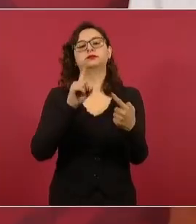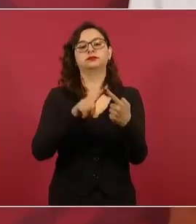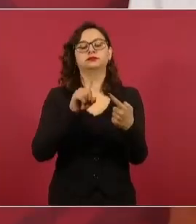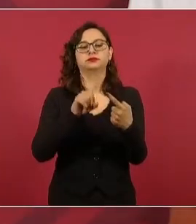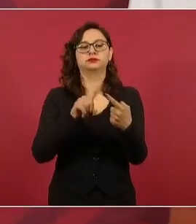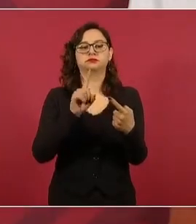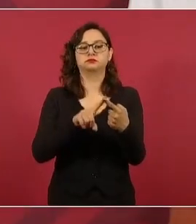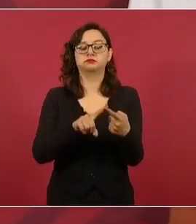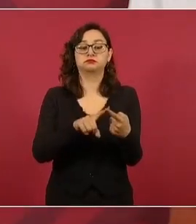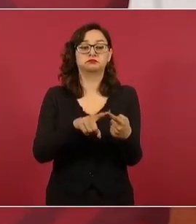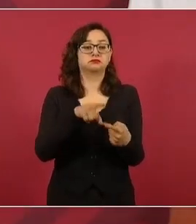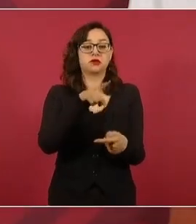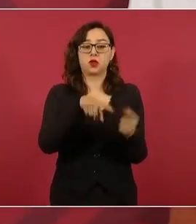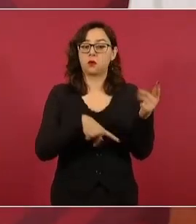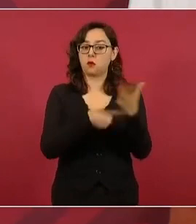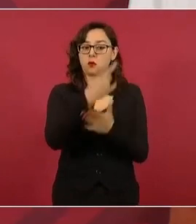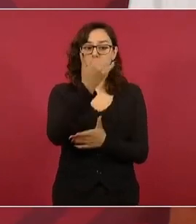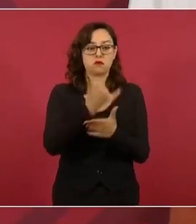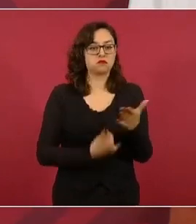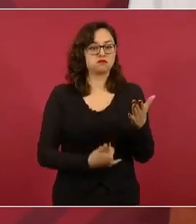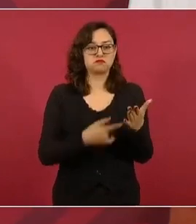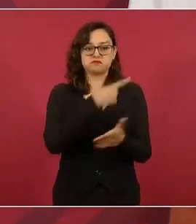La clausura,